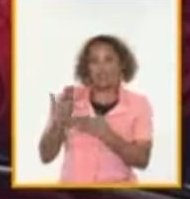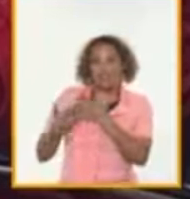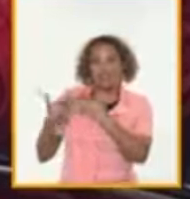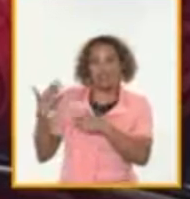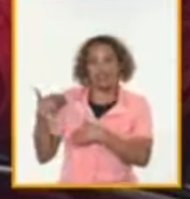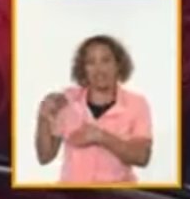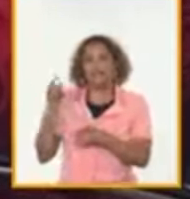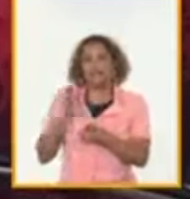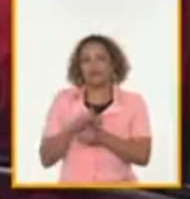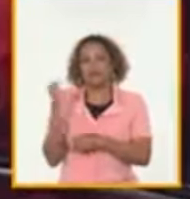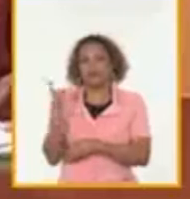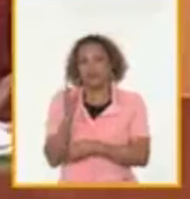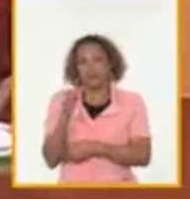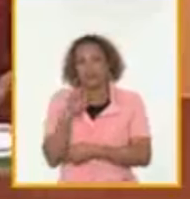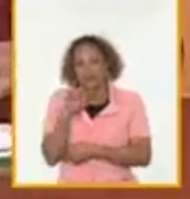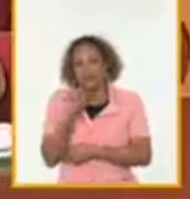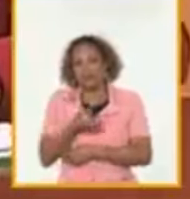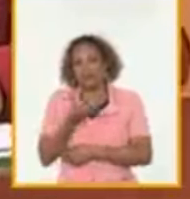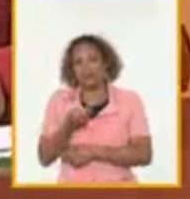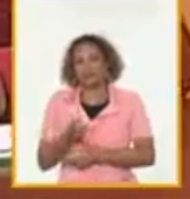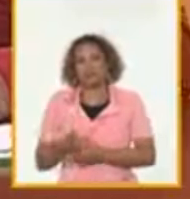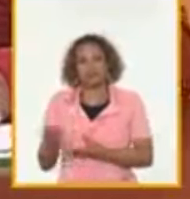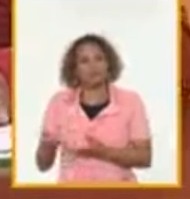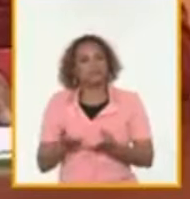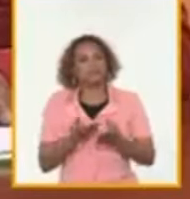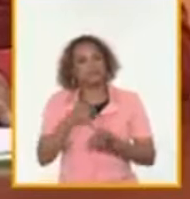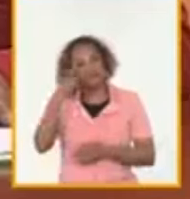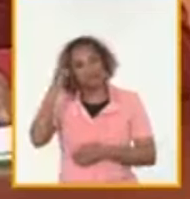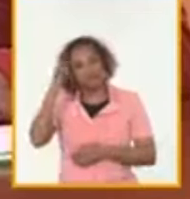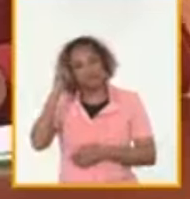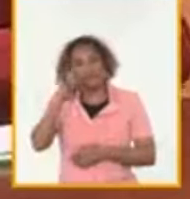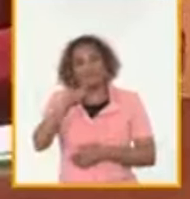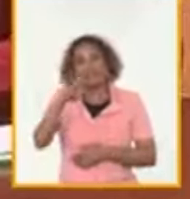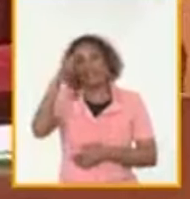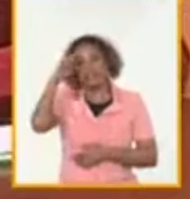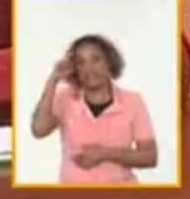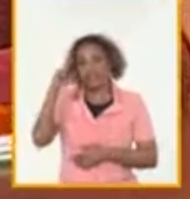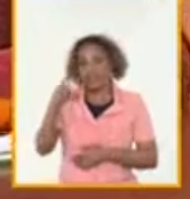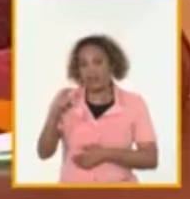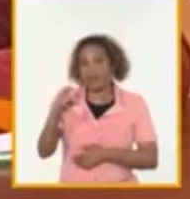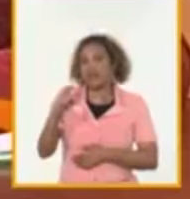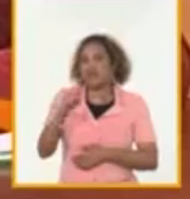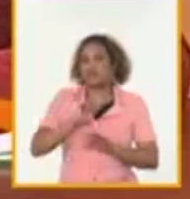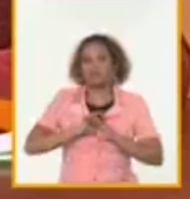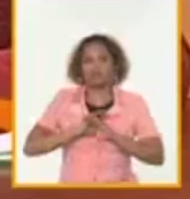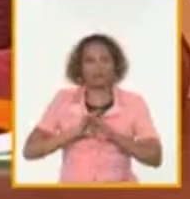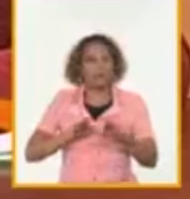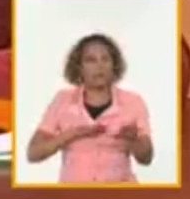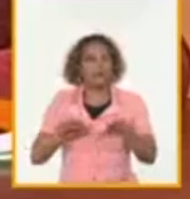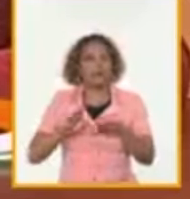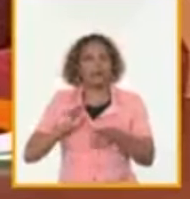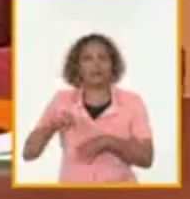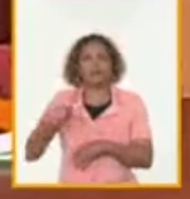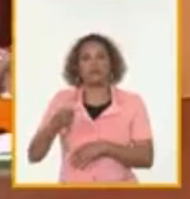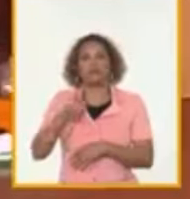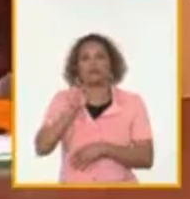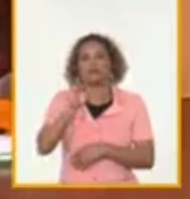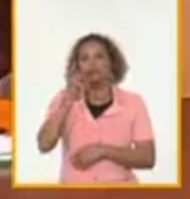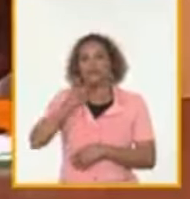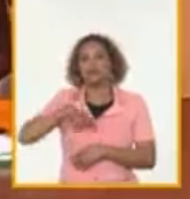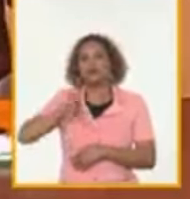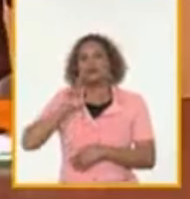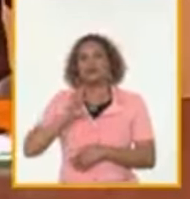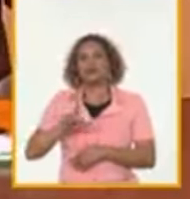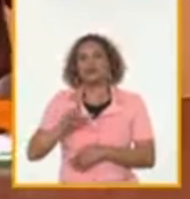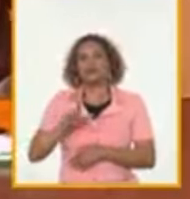ese festejo Sí es así Randy el Santa Clara se prepara el para el próximo 15 de julio